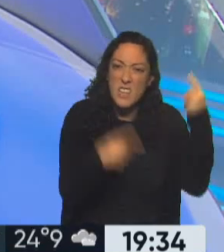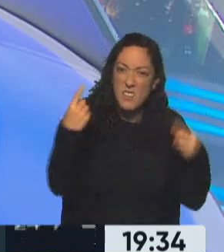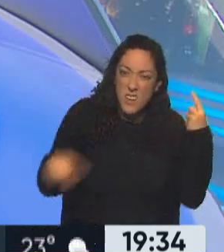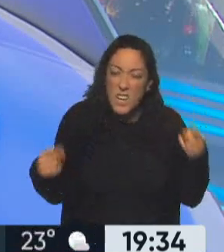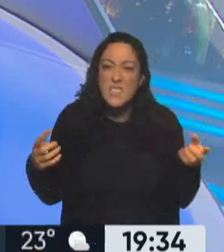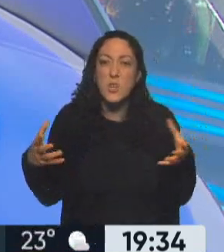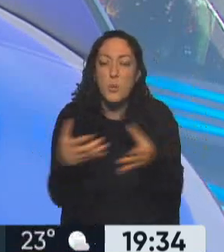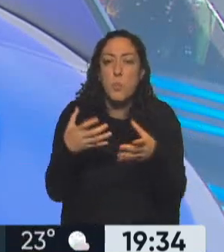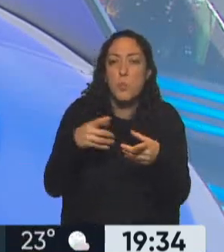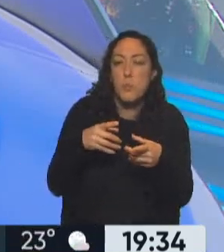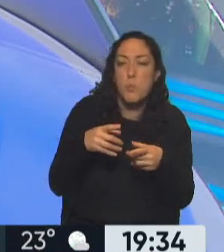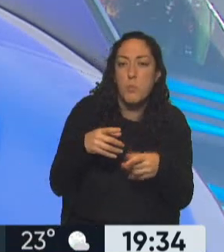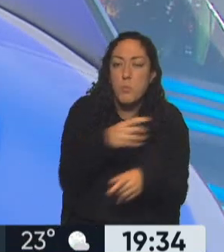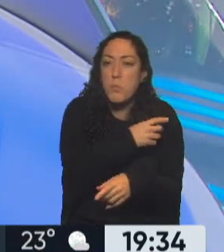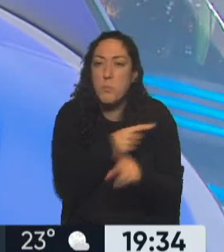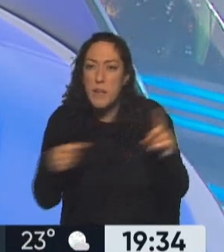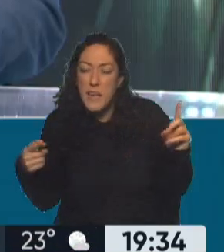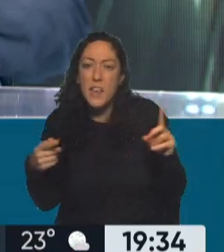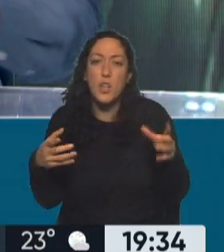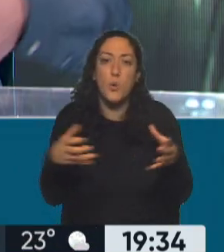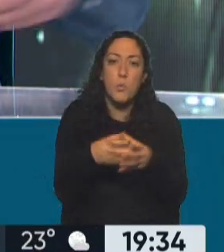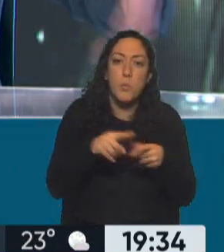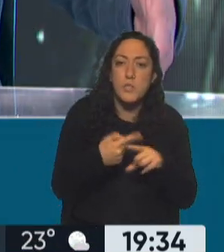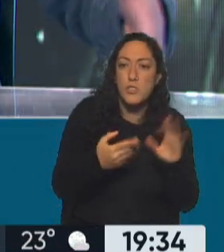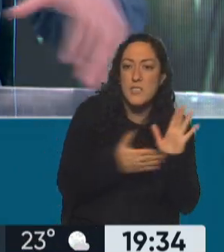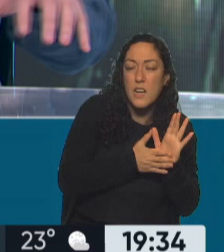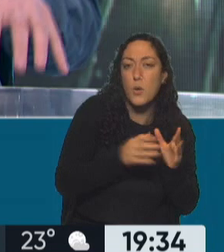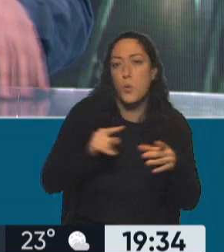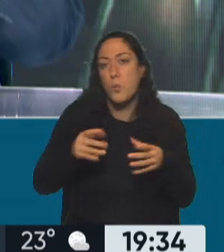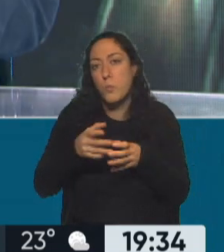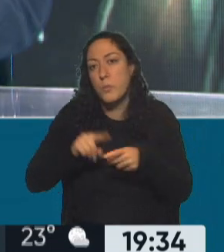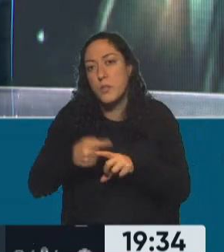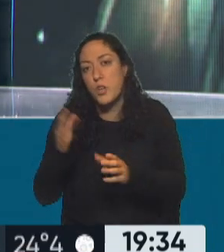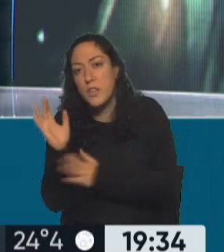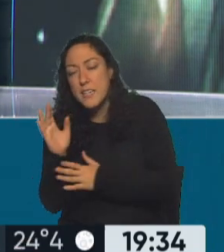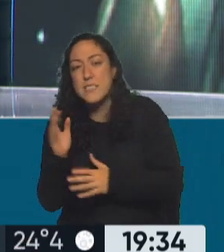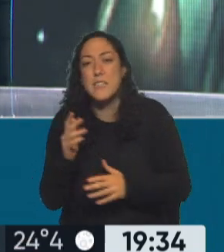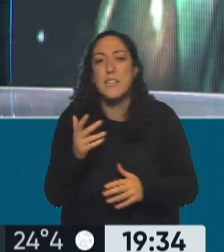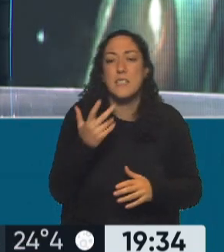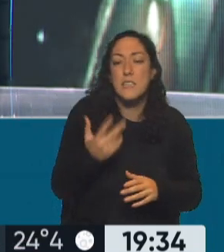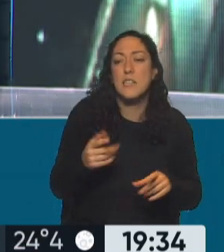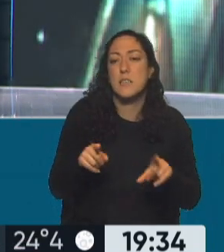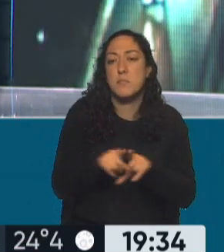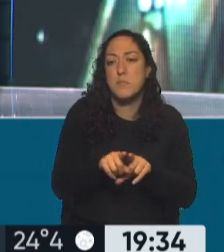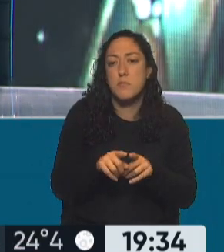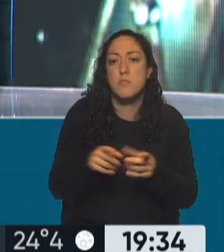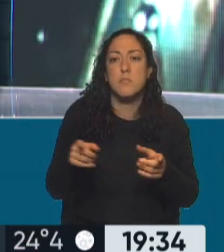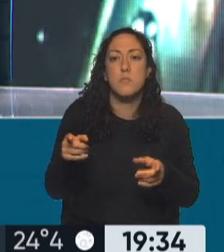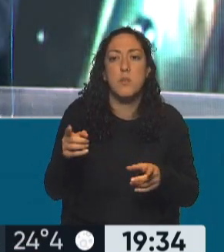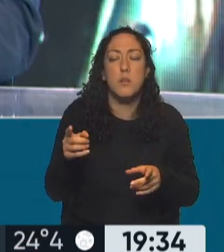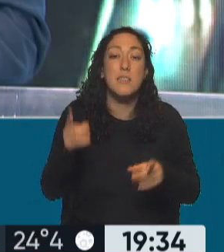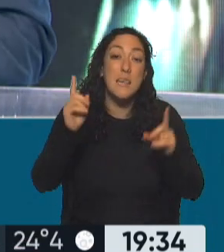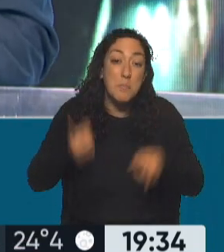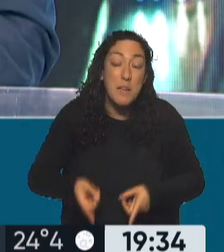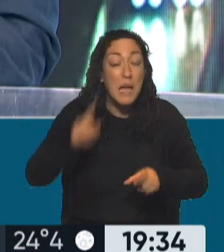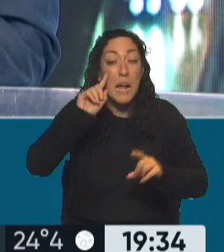en las clases medias, aparece por izquierda y por derecha. En Estados Unidos aparece tanto con el Tea Party, el Partido Republicano. Y te sumo algo más, Juan, no es casual